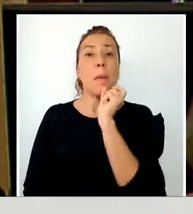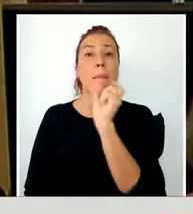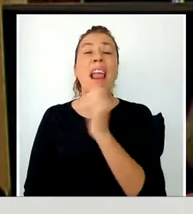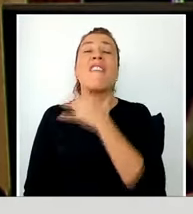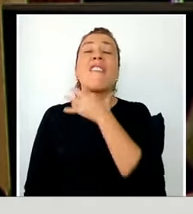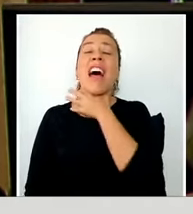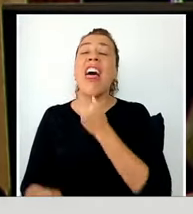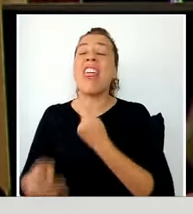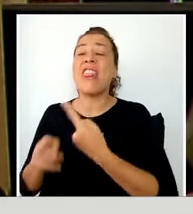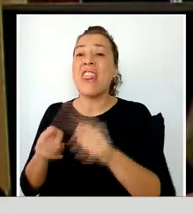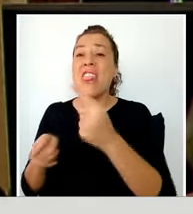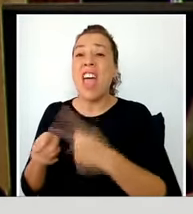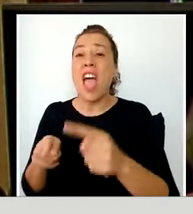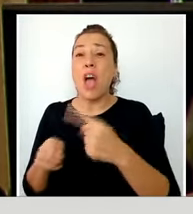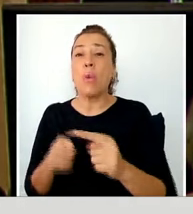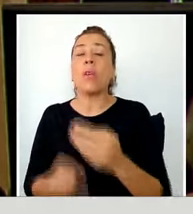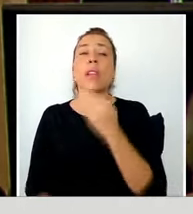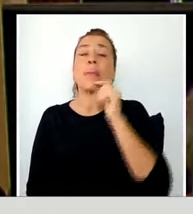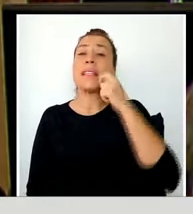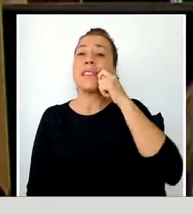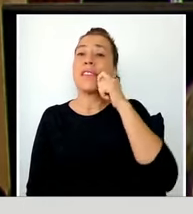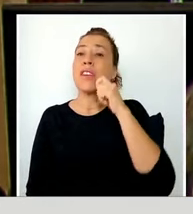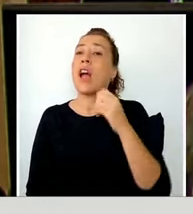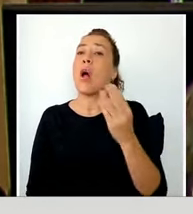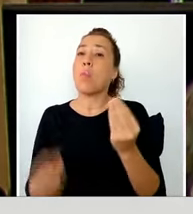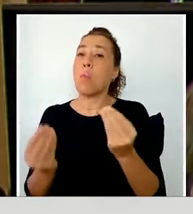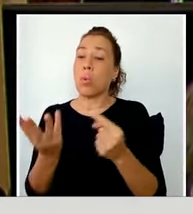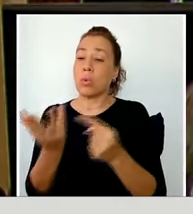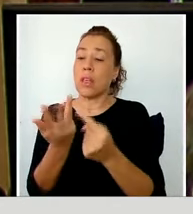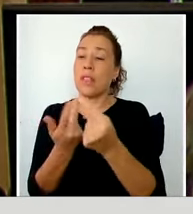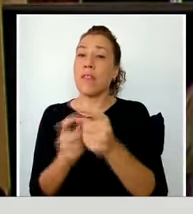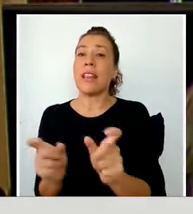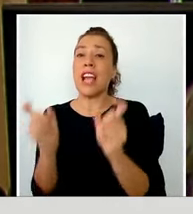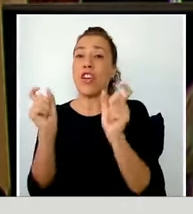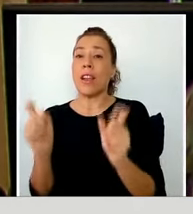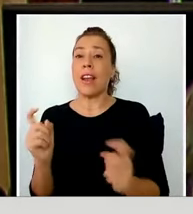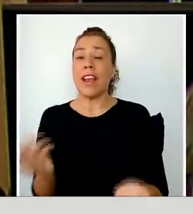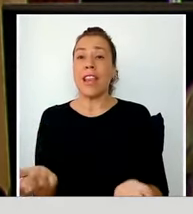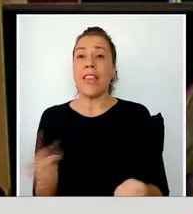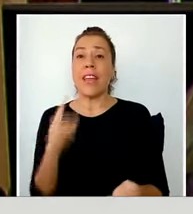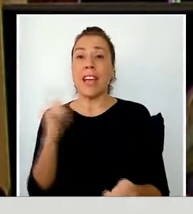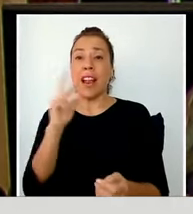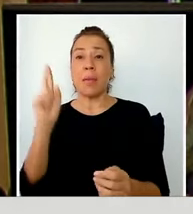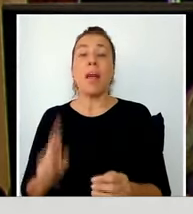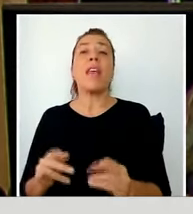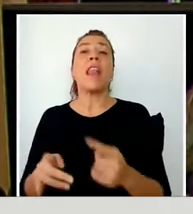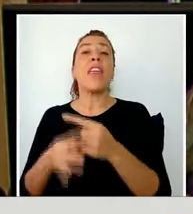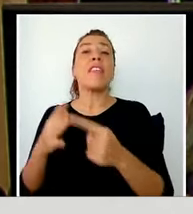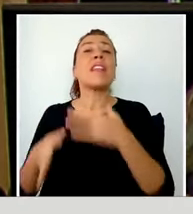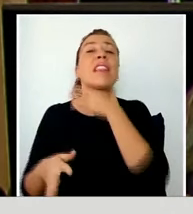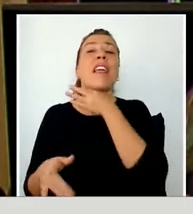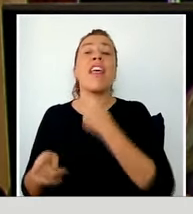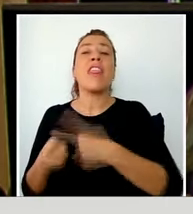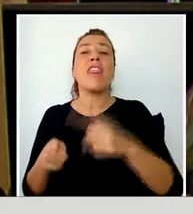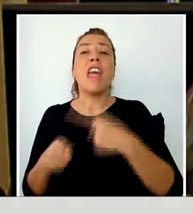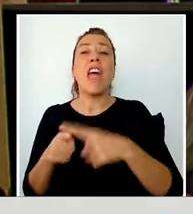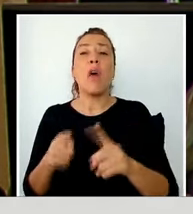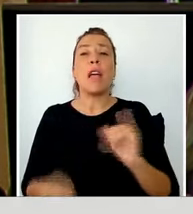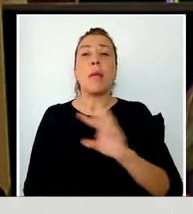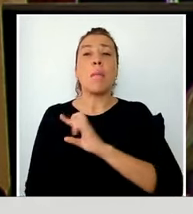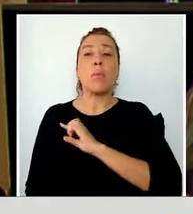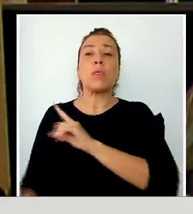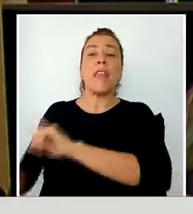estamos hablando de un montón de contralorías del tipo de deuda que se está imputando de uno u otro lado